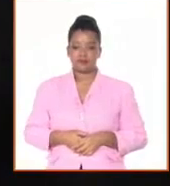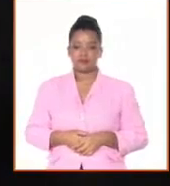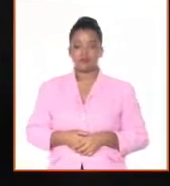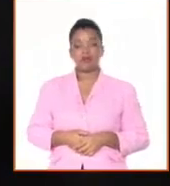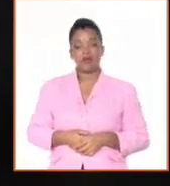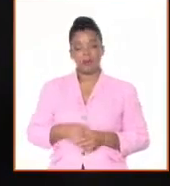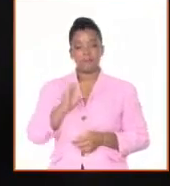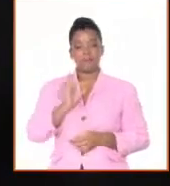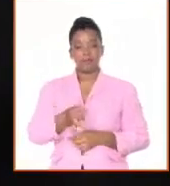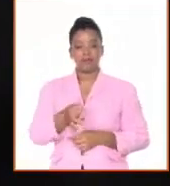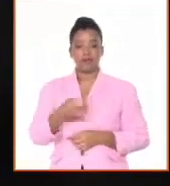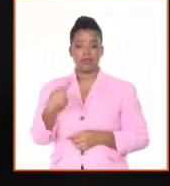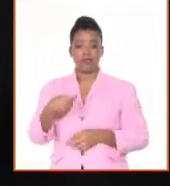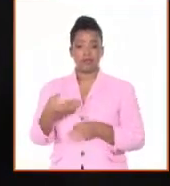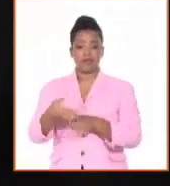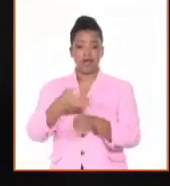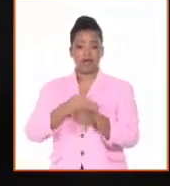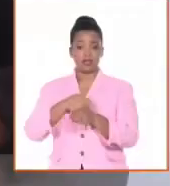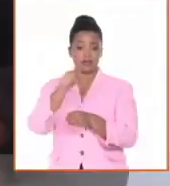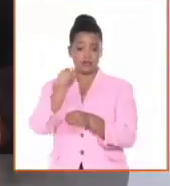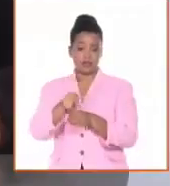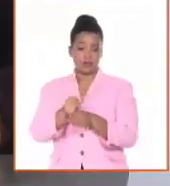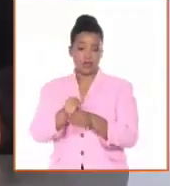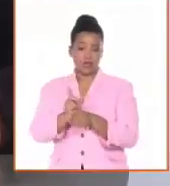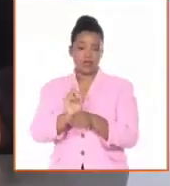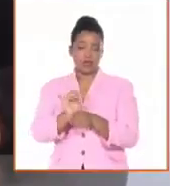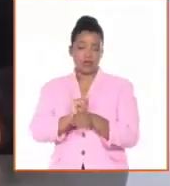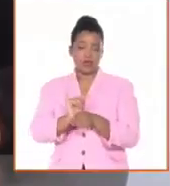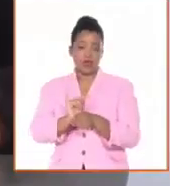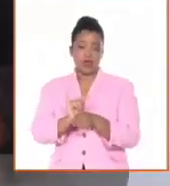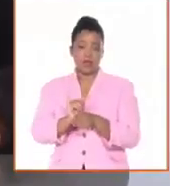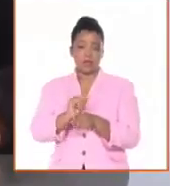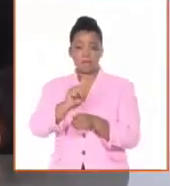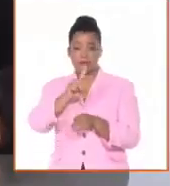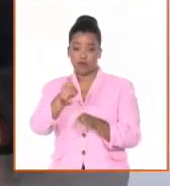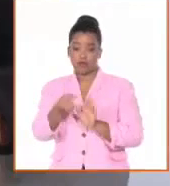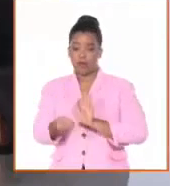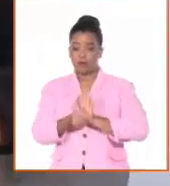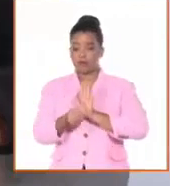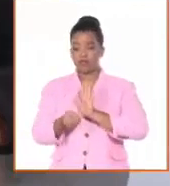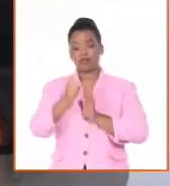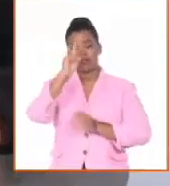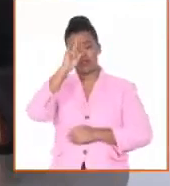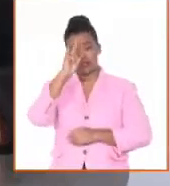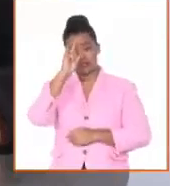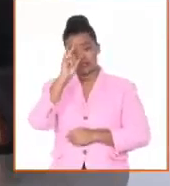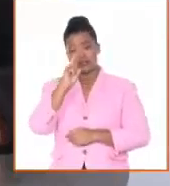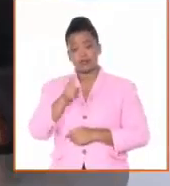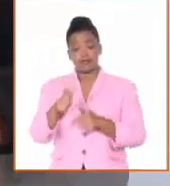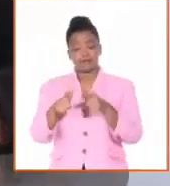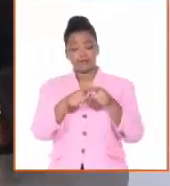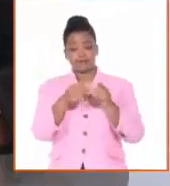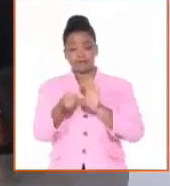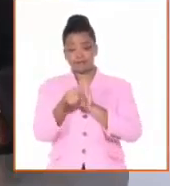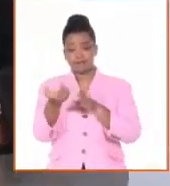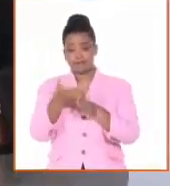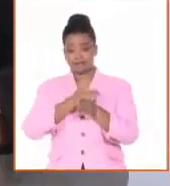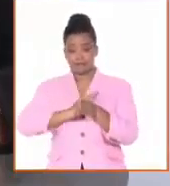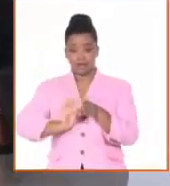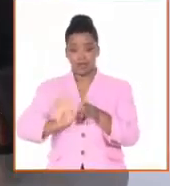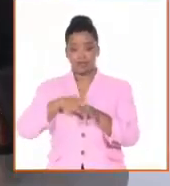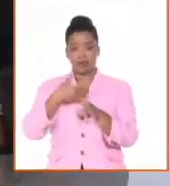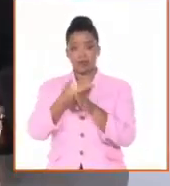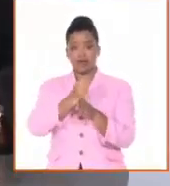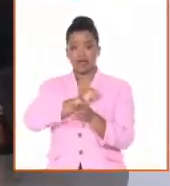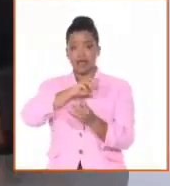de cambio de la de su objeto social siempre debe ser registrado porque como decíamos este registro el registro mercantil es